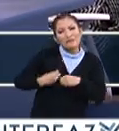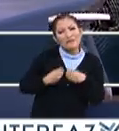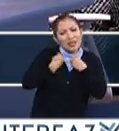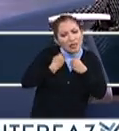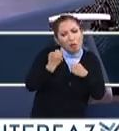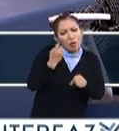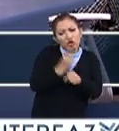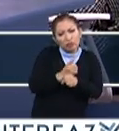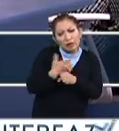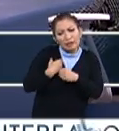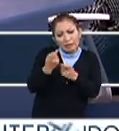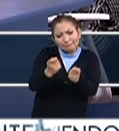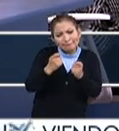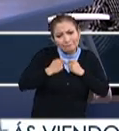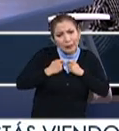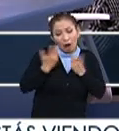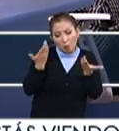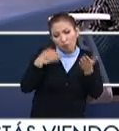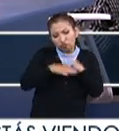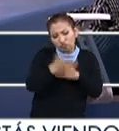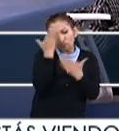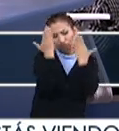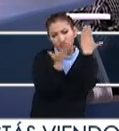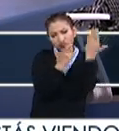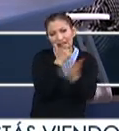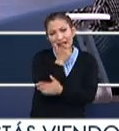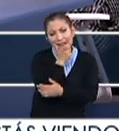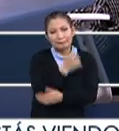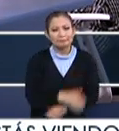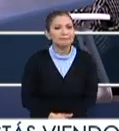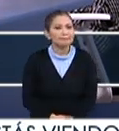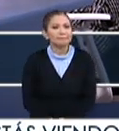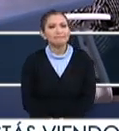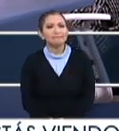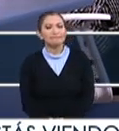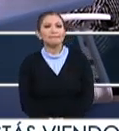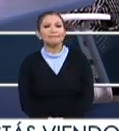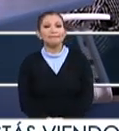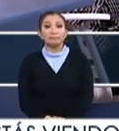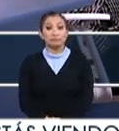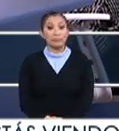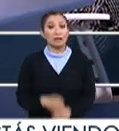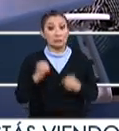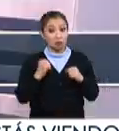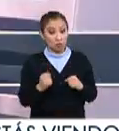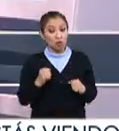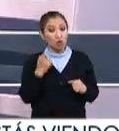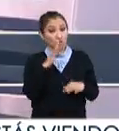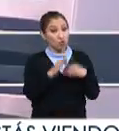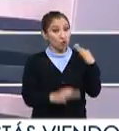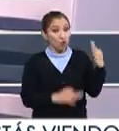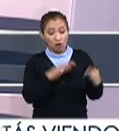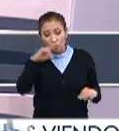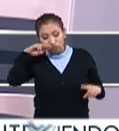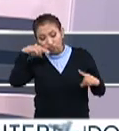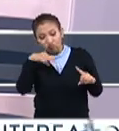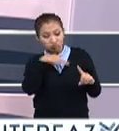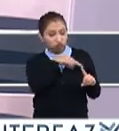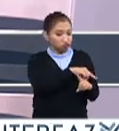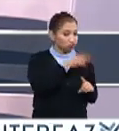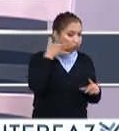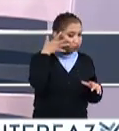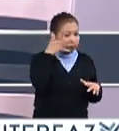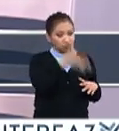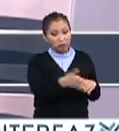y las oportunidades que les brinda el tener acceso al idioma inglés. Y bueno, seguramente todas estas perspectivas se